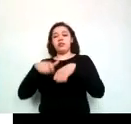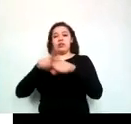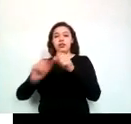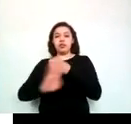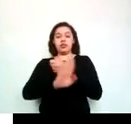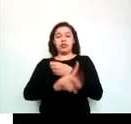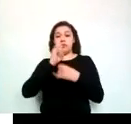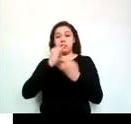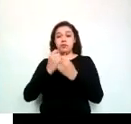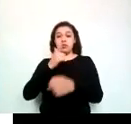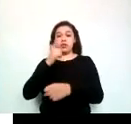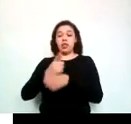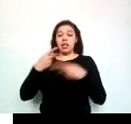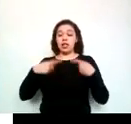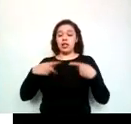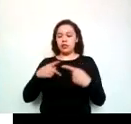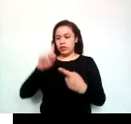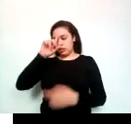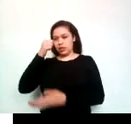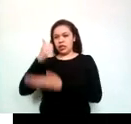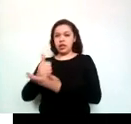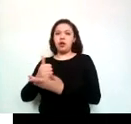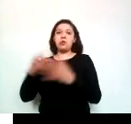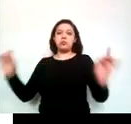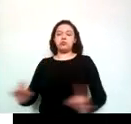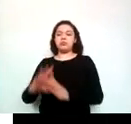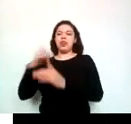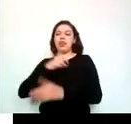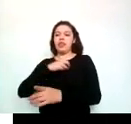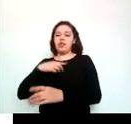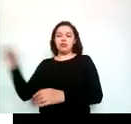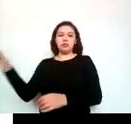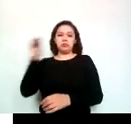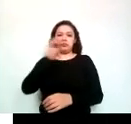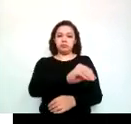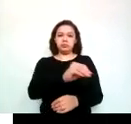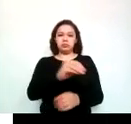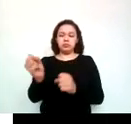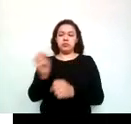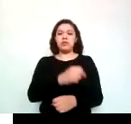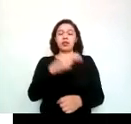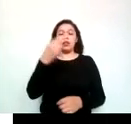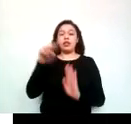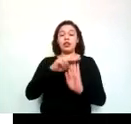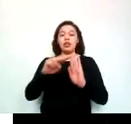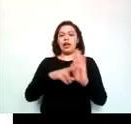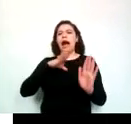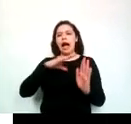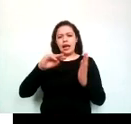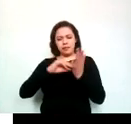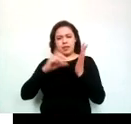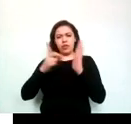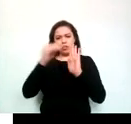y referir a los trabajadores sujetos a acontecimientos traumáticos severos. La normatividad les da una metodología para